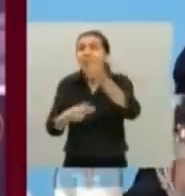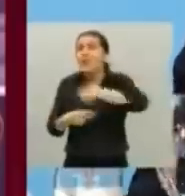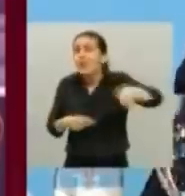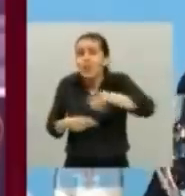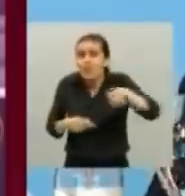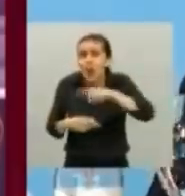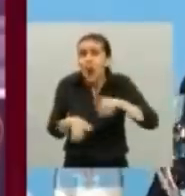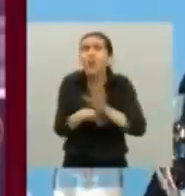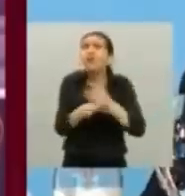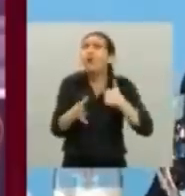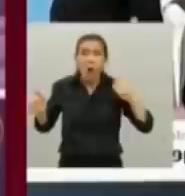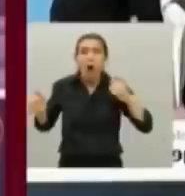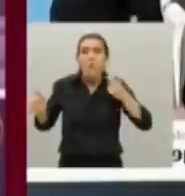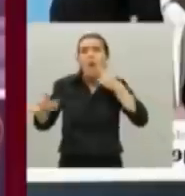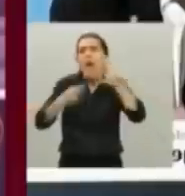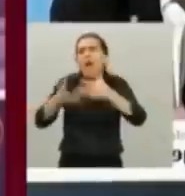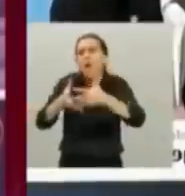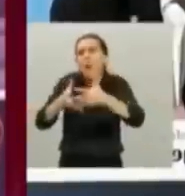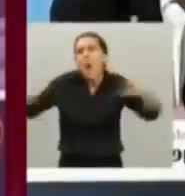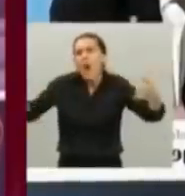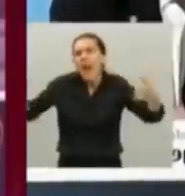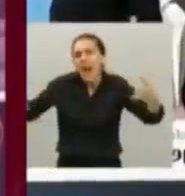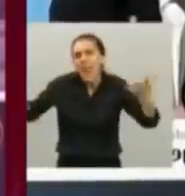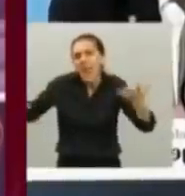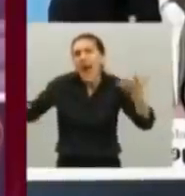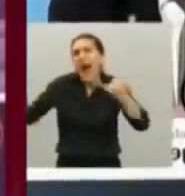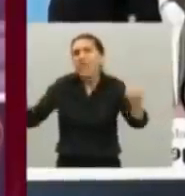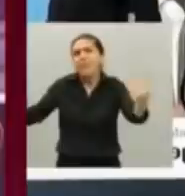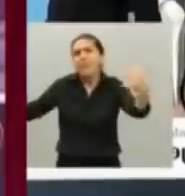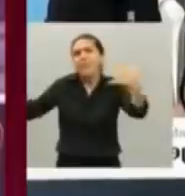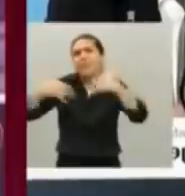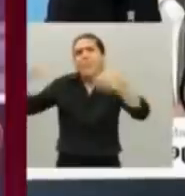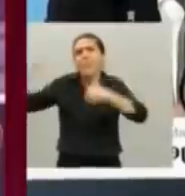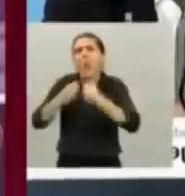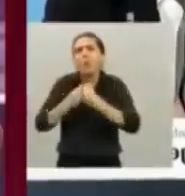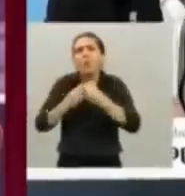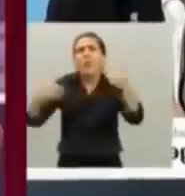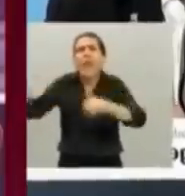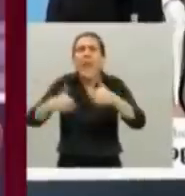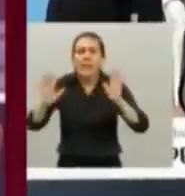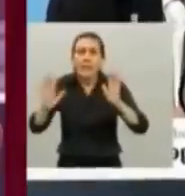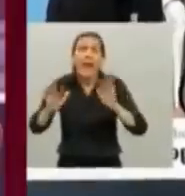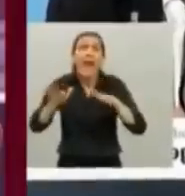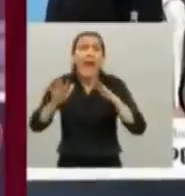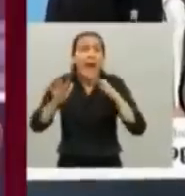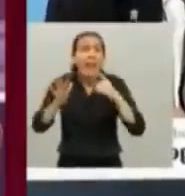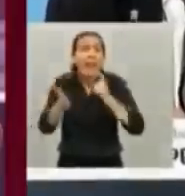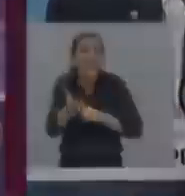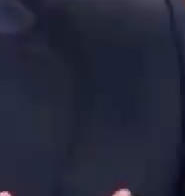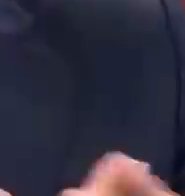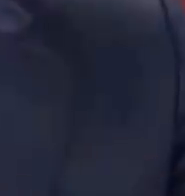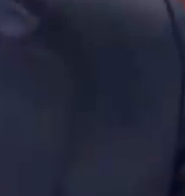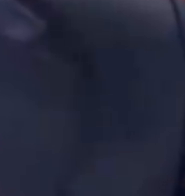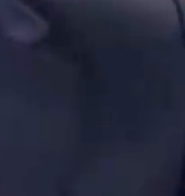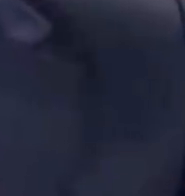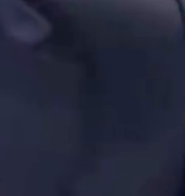fernández 8 millones 970 mil es el estado te ayuda así mira como nos ayudó pero no sólo eso quedó en